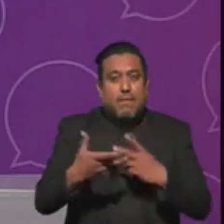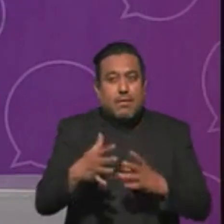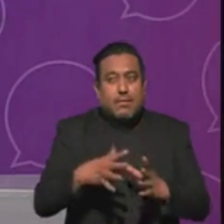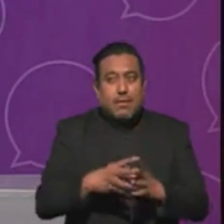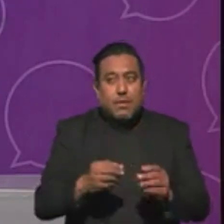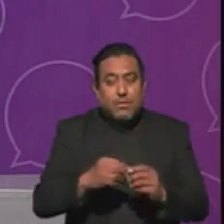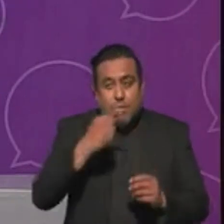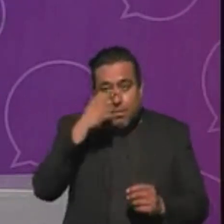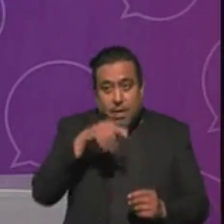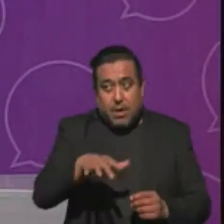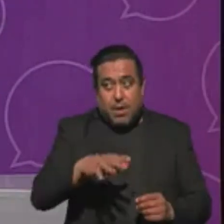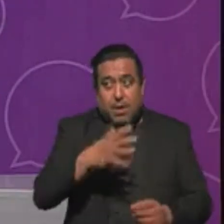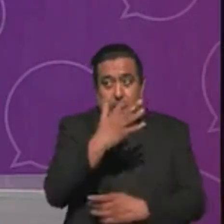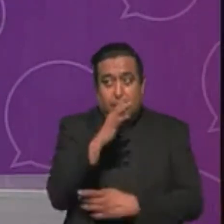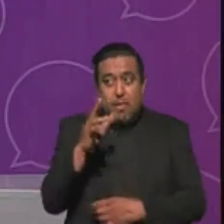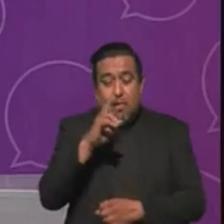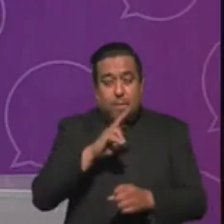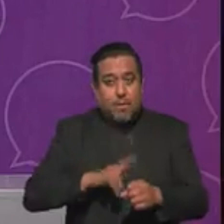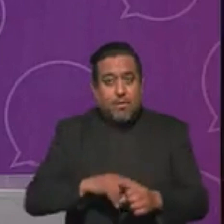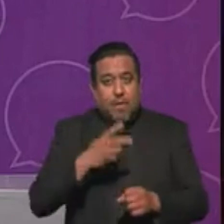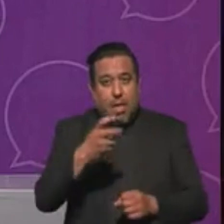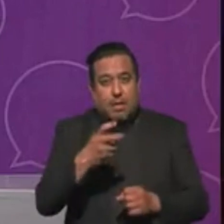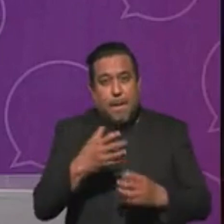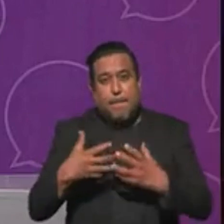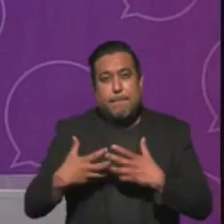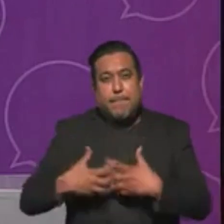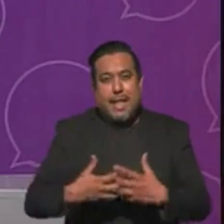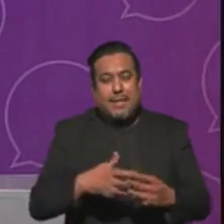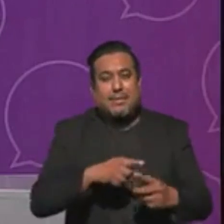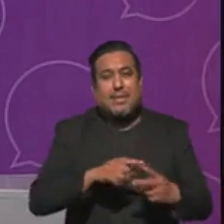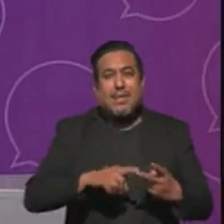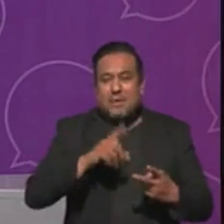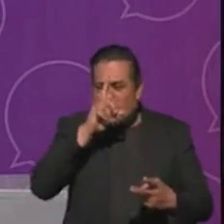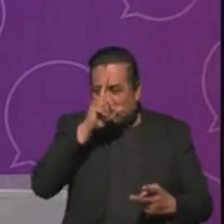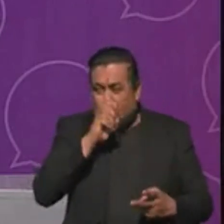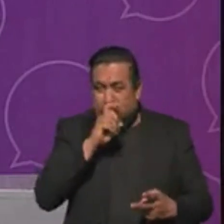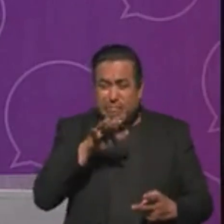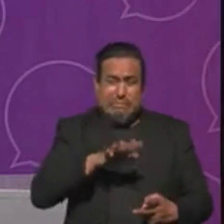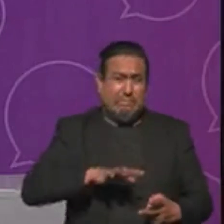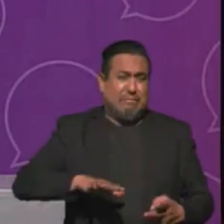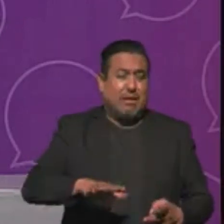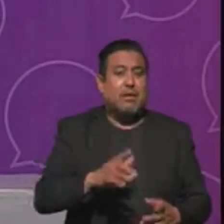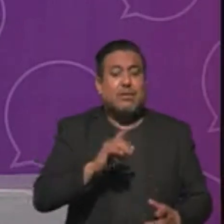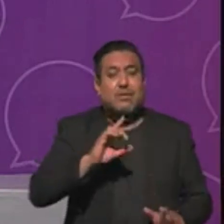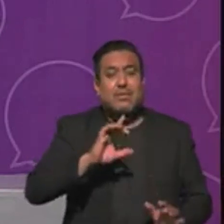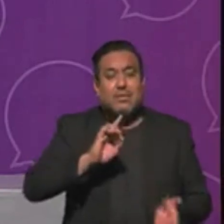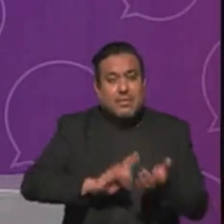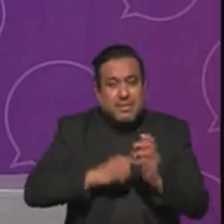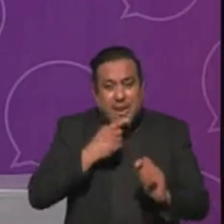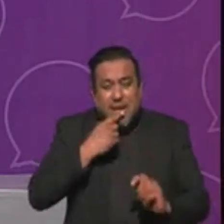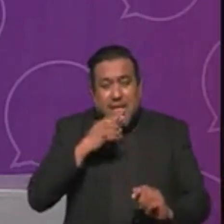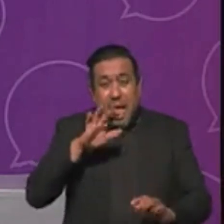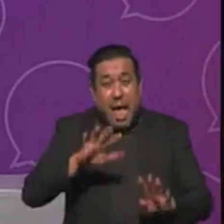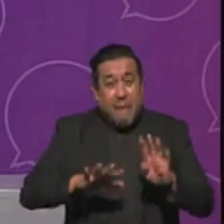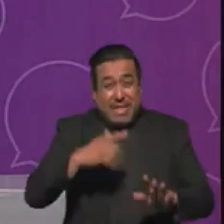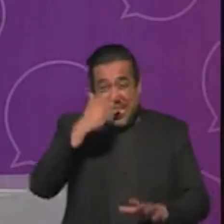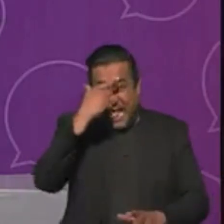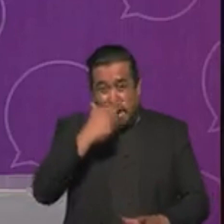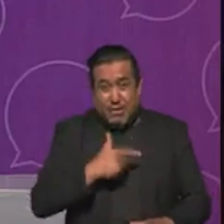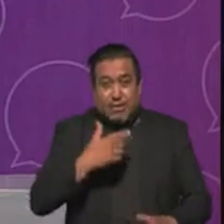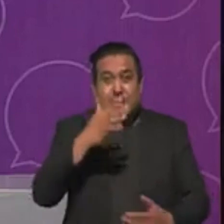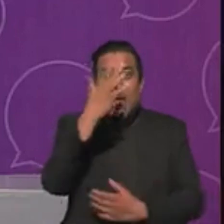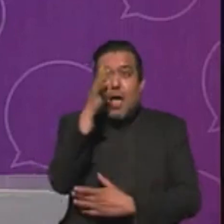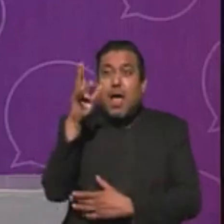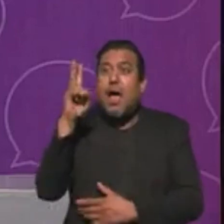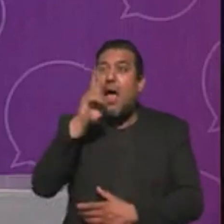problema del medio ambiente derivado de las empresas el mal olor que inunda acelaya todas las noches y la mala calidad del aire